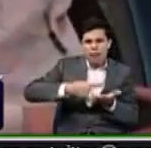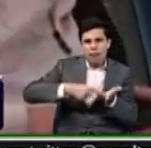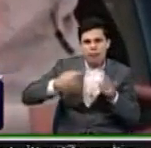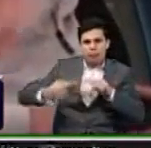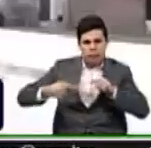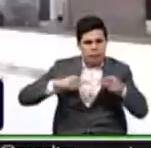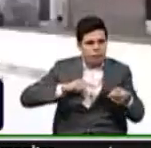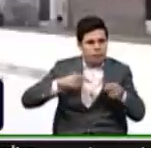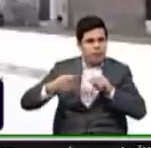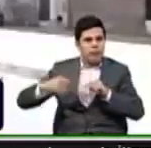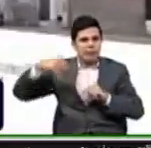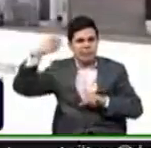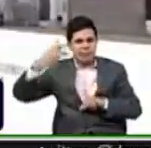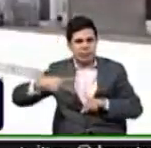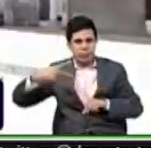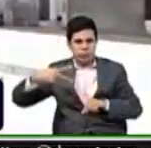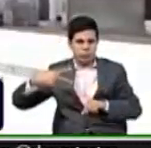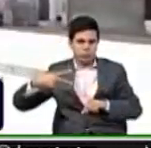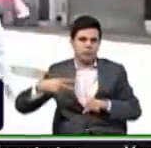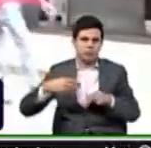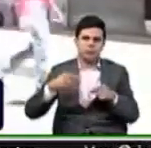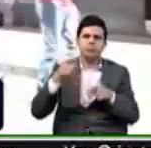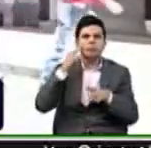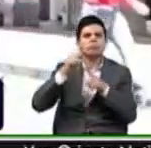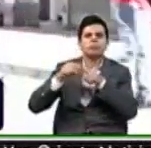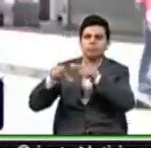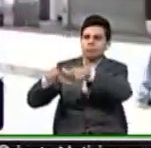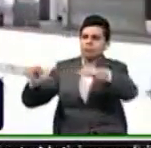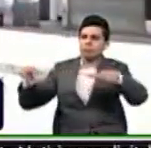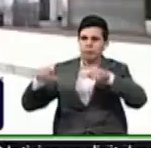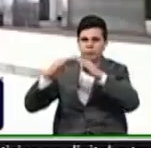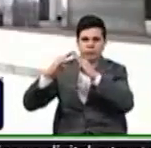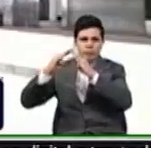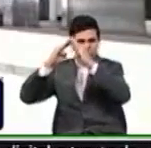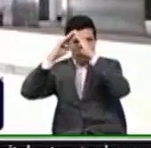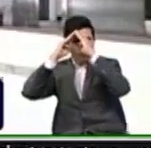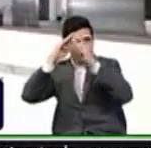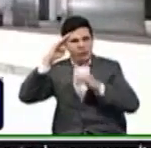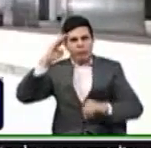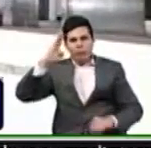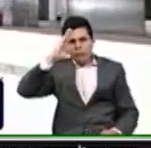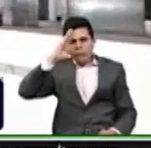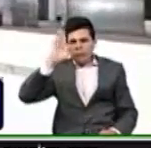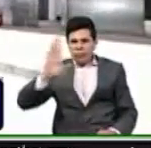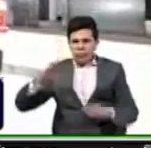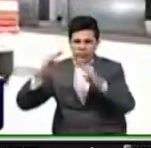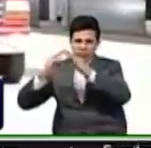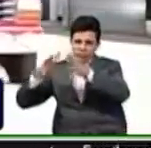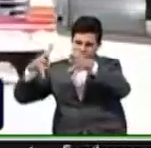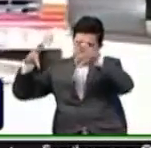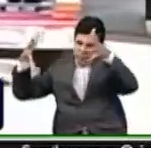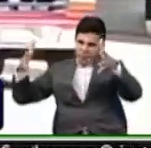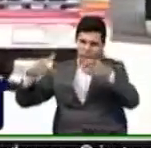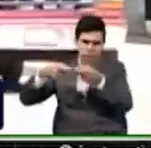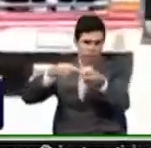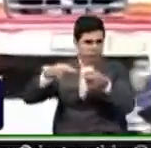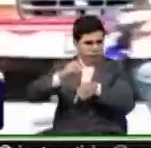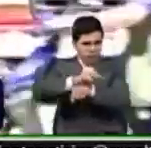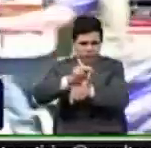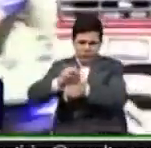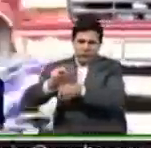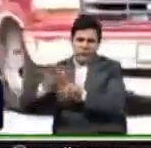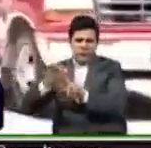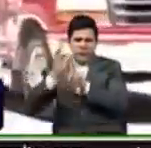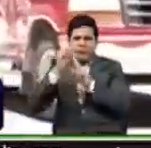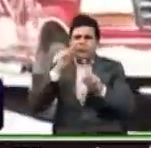que busca tener esta subestación de policía para ofrecer seguridad a los habitantes de los barrios cercanos, un proyecto que se